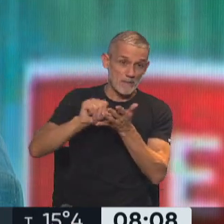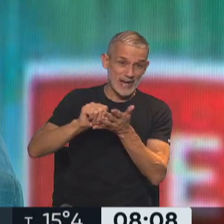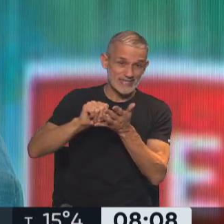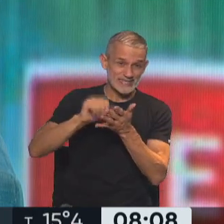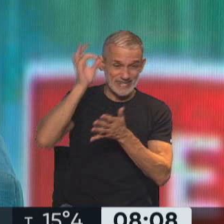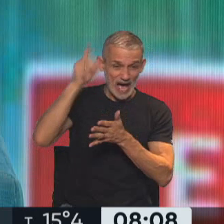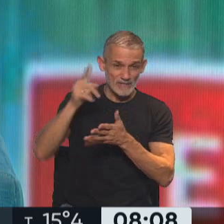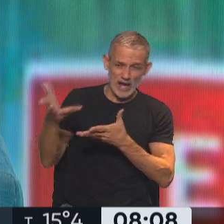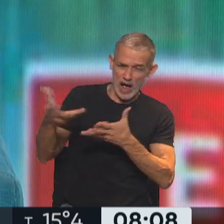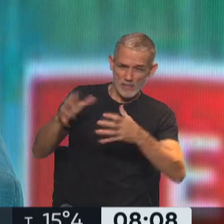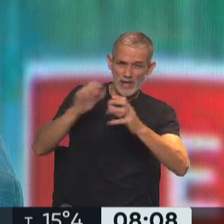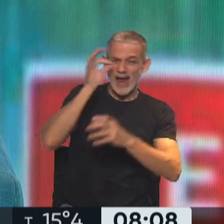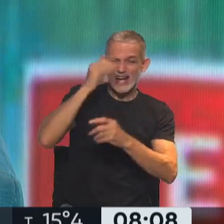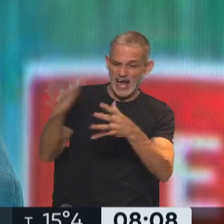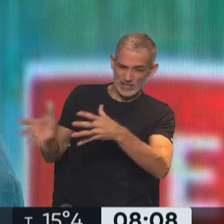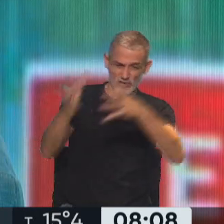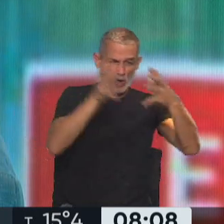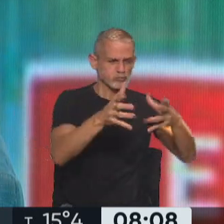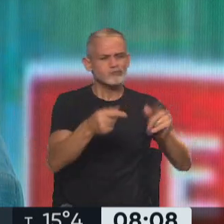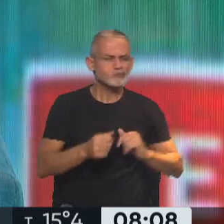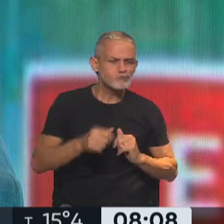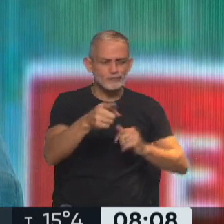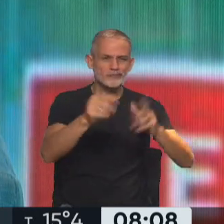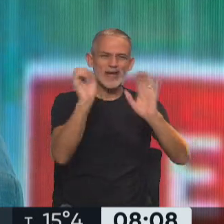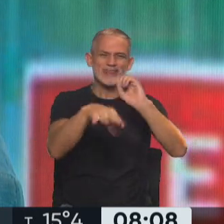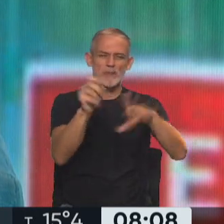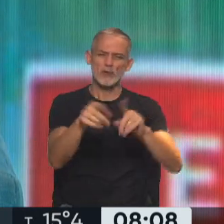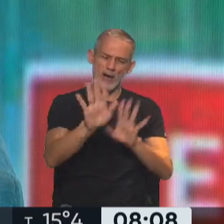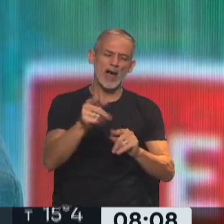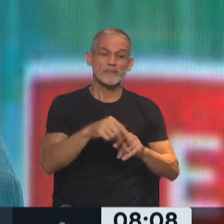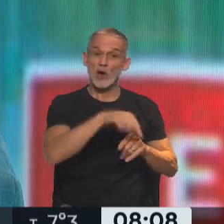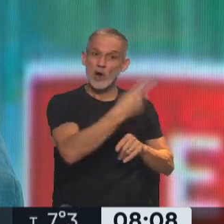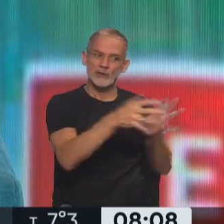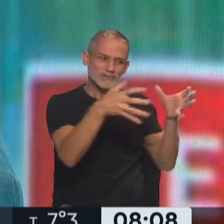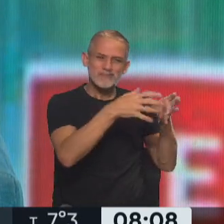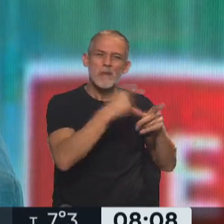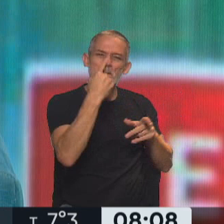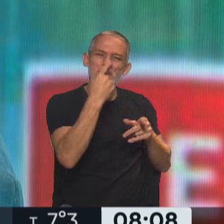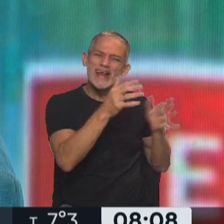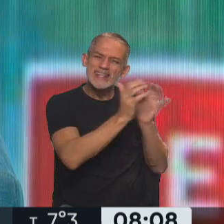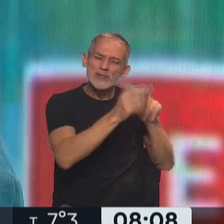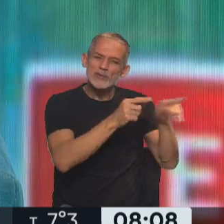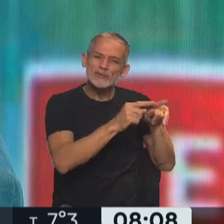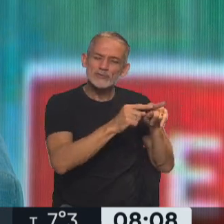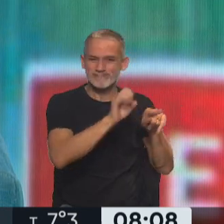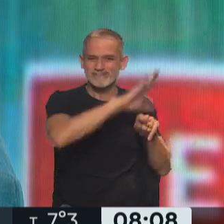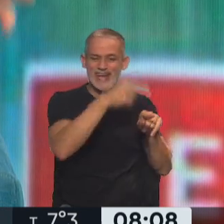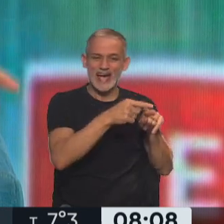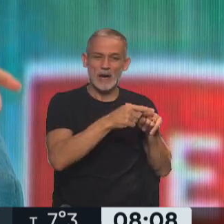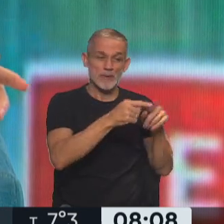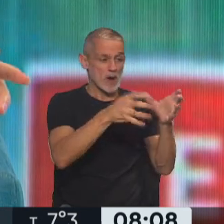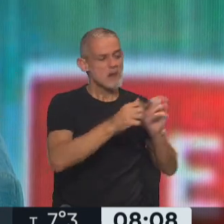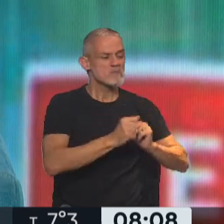un depósito que estaba muy cercano a otro depósito donde había perritos de la pradera que después fueron